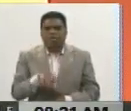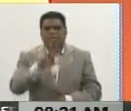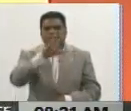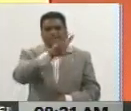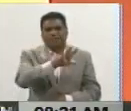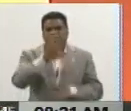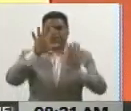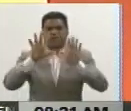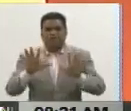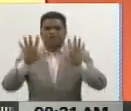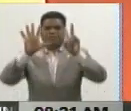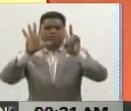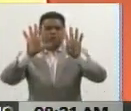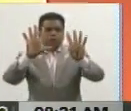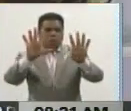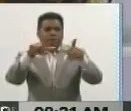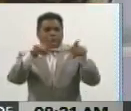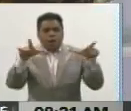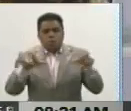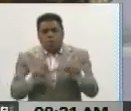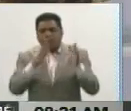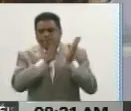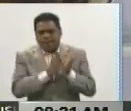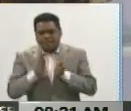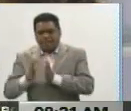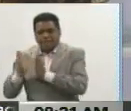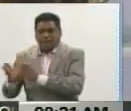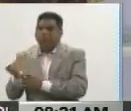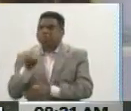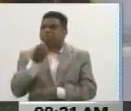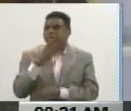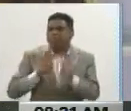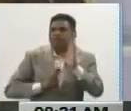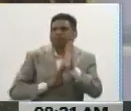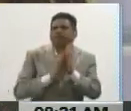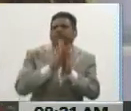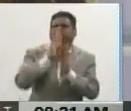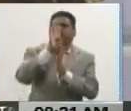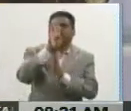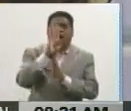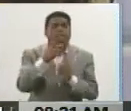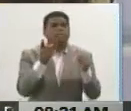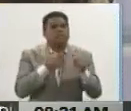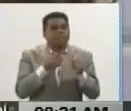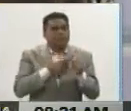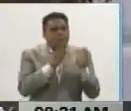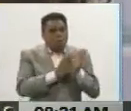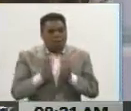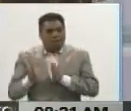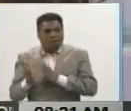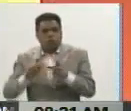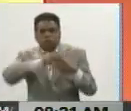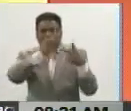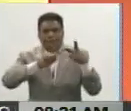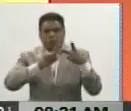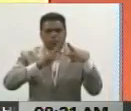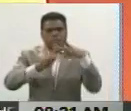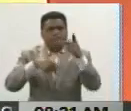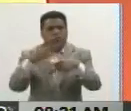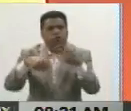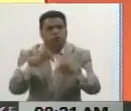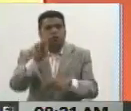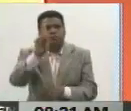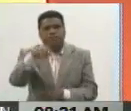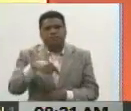319 espacios organizados, que la intención es que puedan avanzar de la organización a lo productivo, pero que además en ese tránsito se